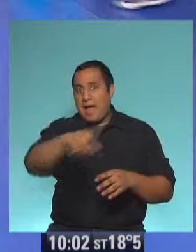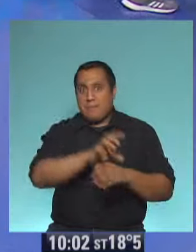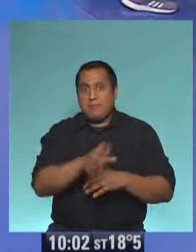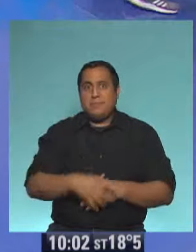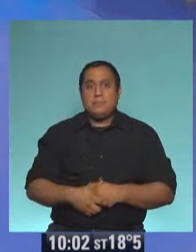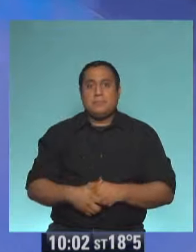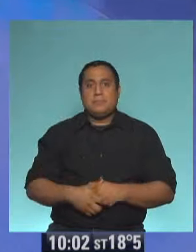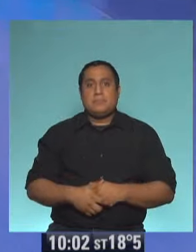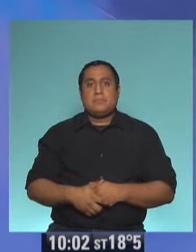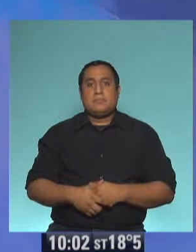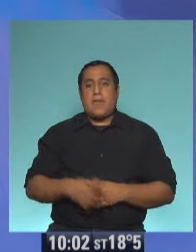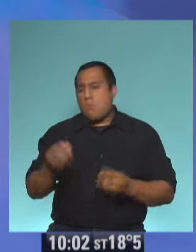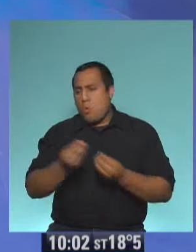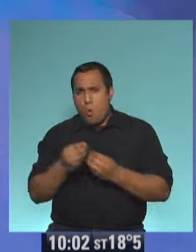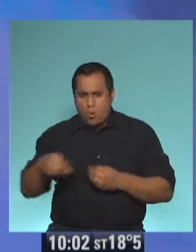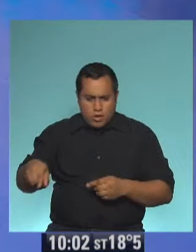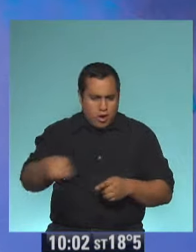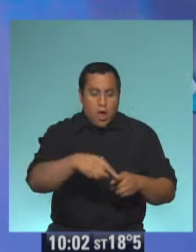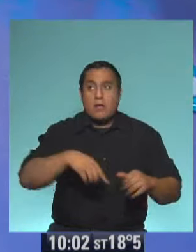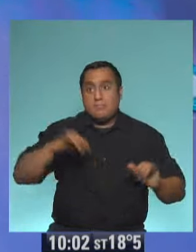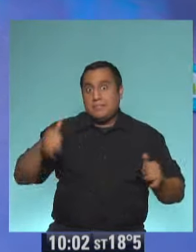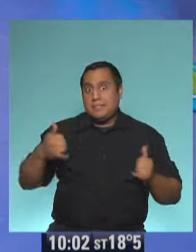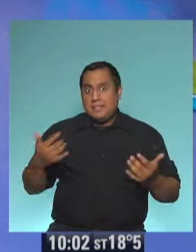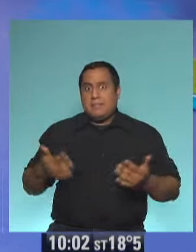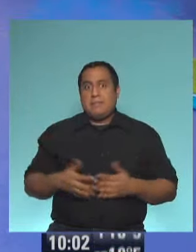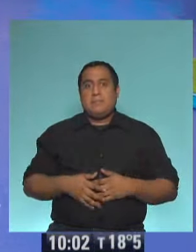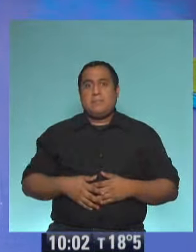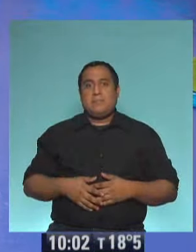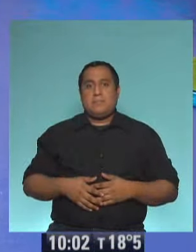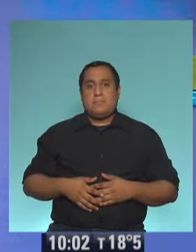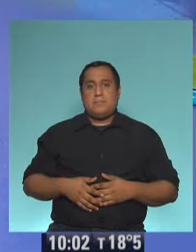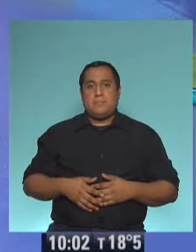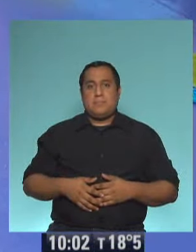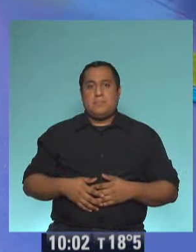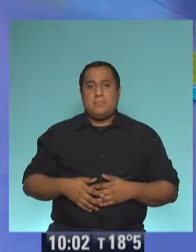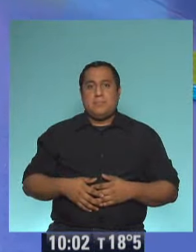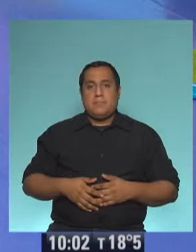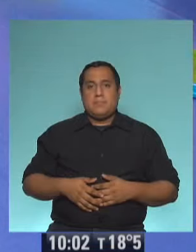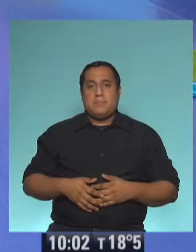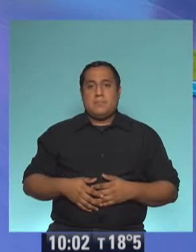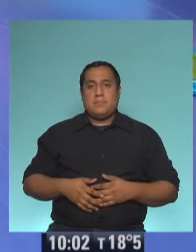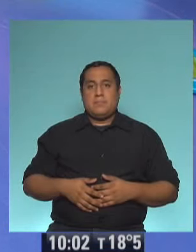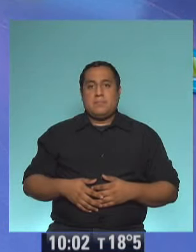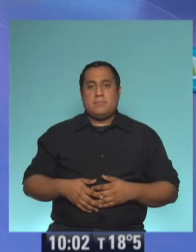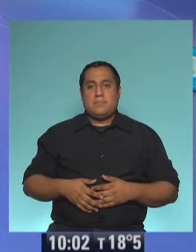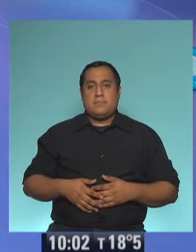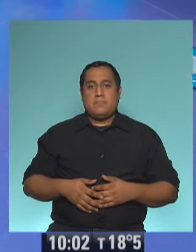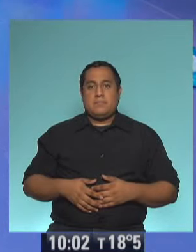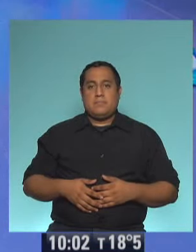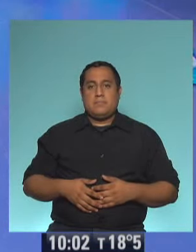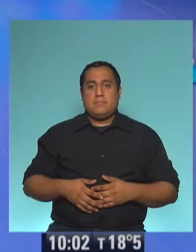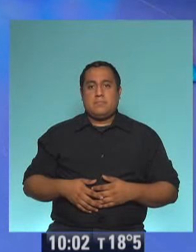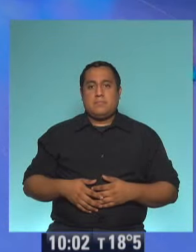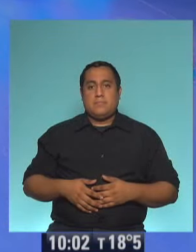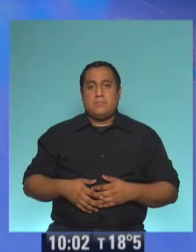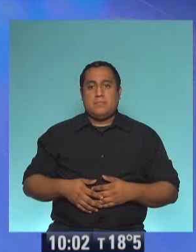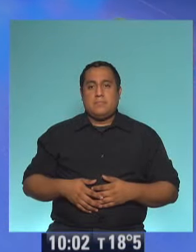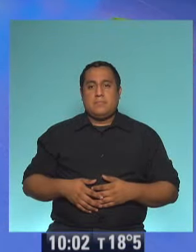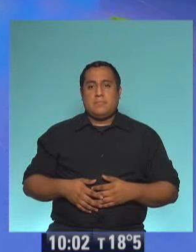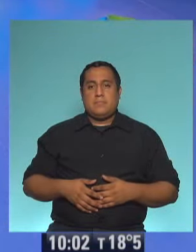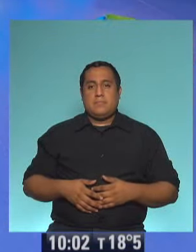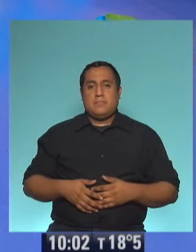el mundo. ¡Ay, acá hay un montón! Claro, ¿eh? Yo quería ser como el Diego. ¡Tres! ¡Guau! ¡Esa! Rojo,